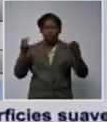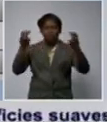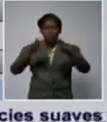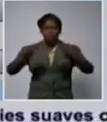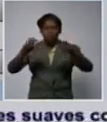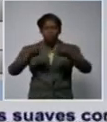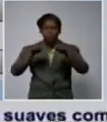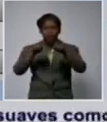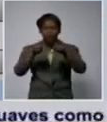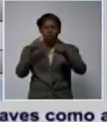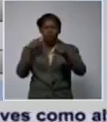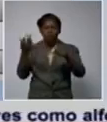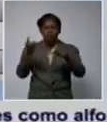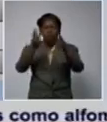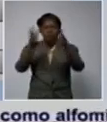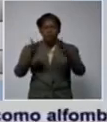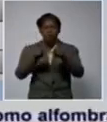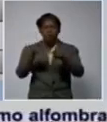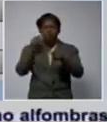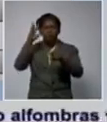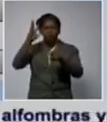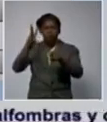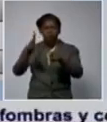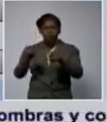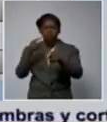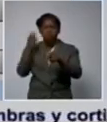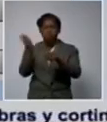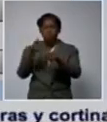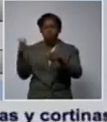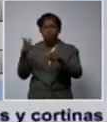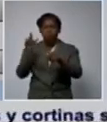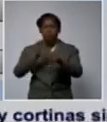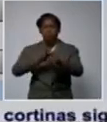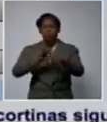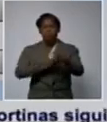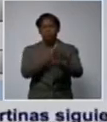llegado, pues todavía un número muy elevado.